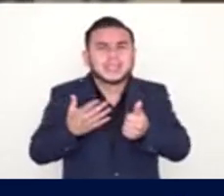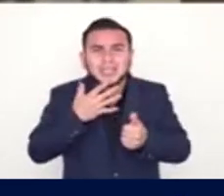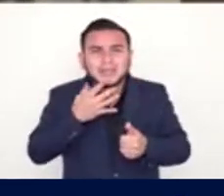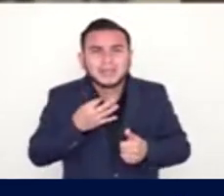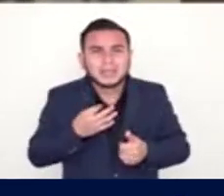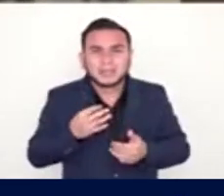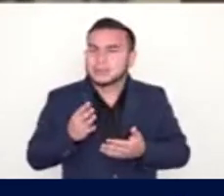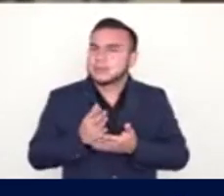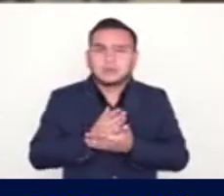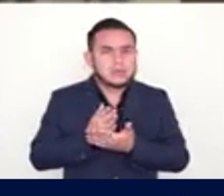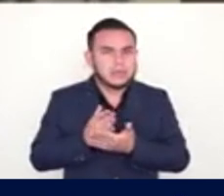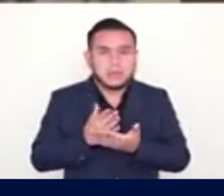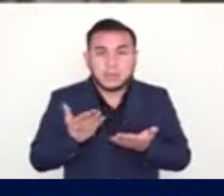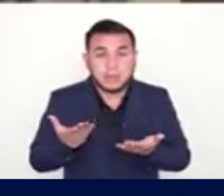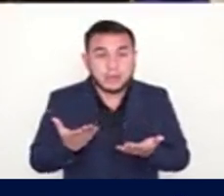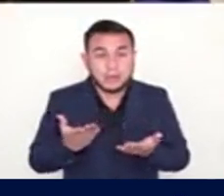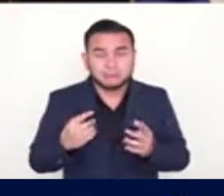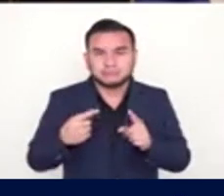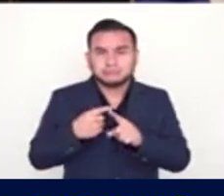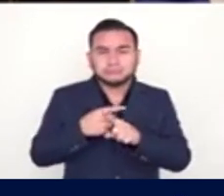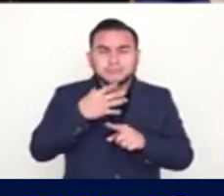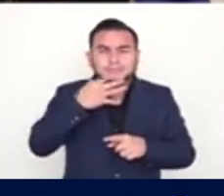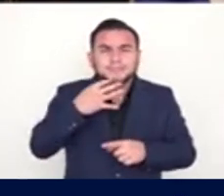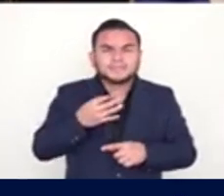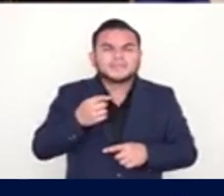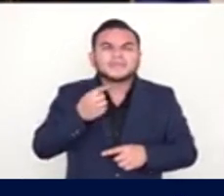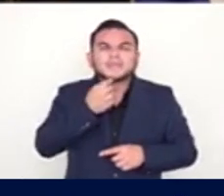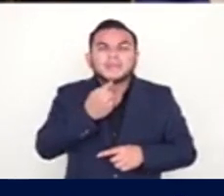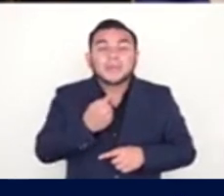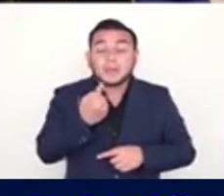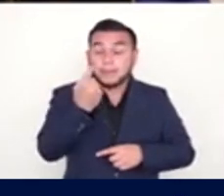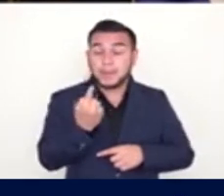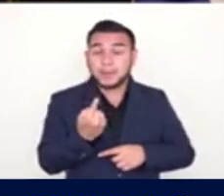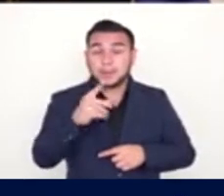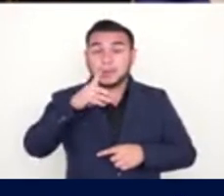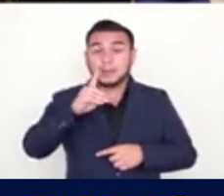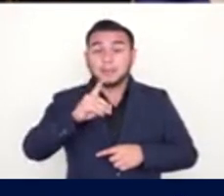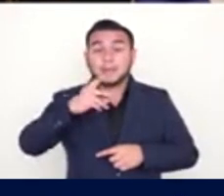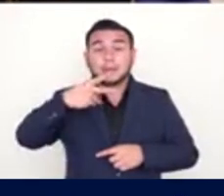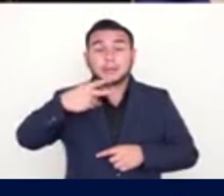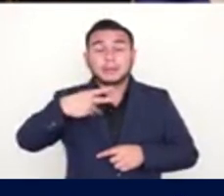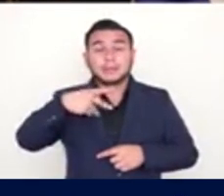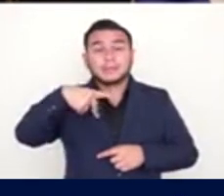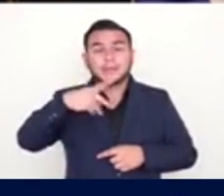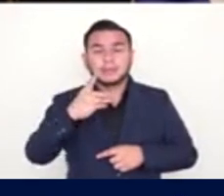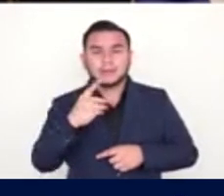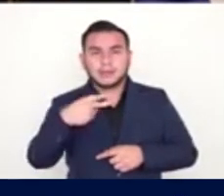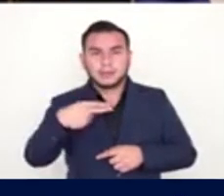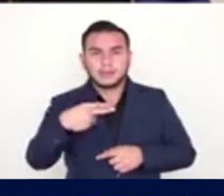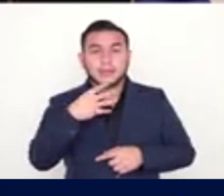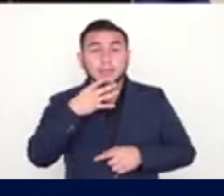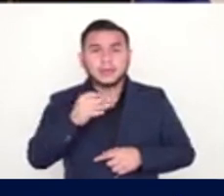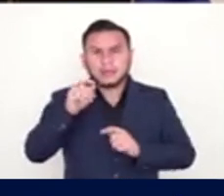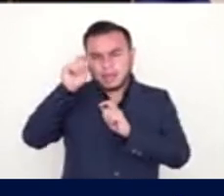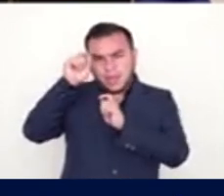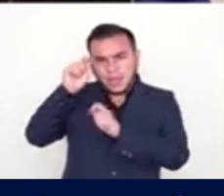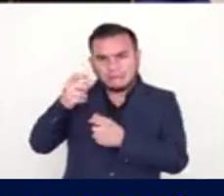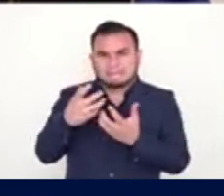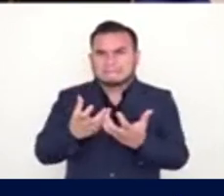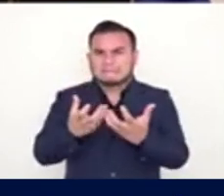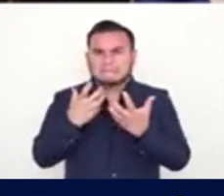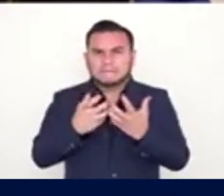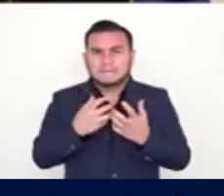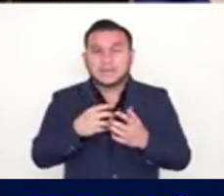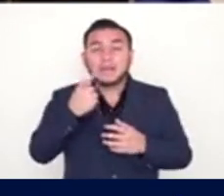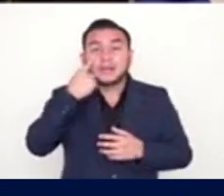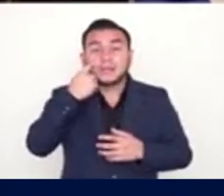ella estaba votando en contra. Y ese procurador inconstitucional, que además hay varias demandas de inconstitucionalidad